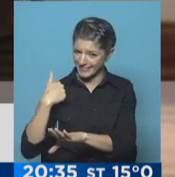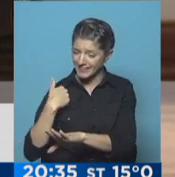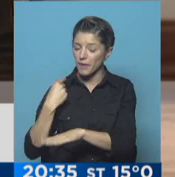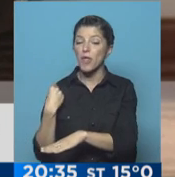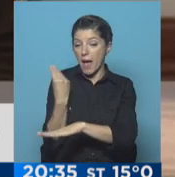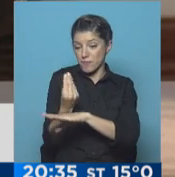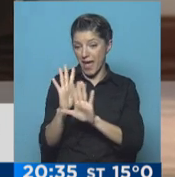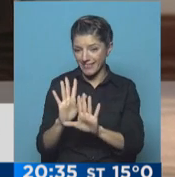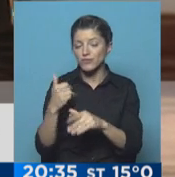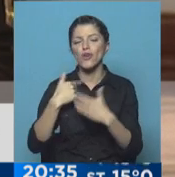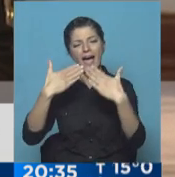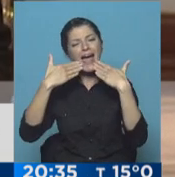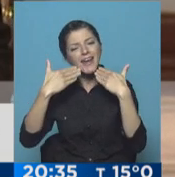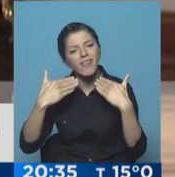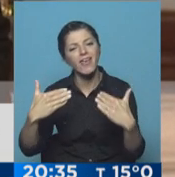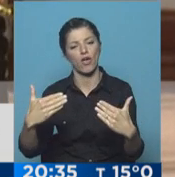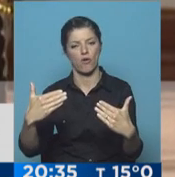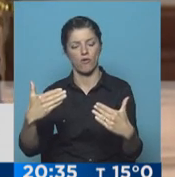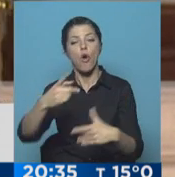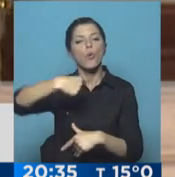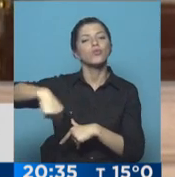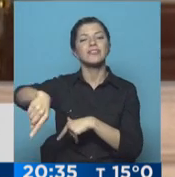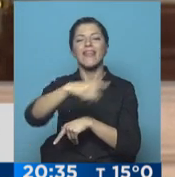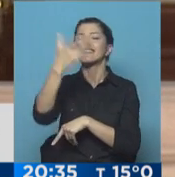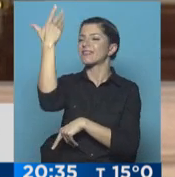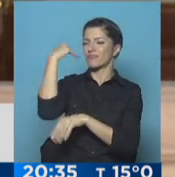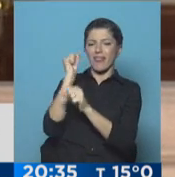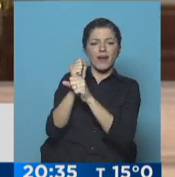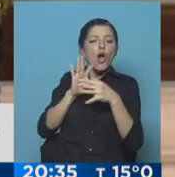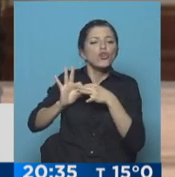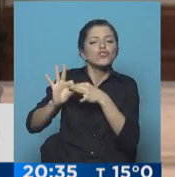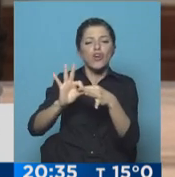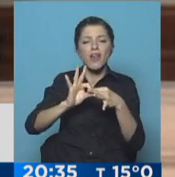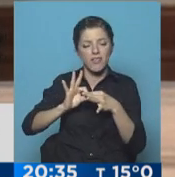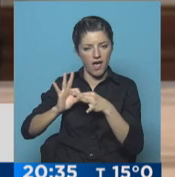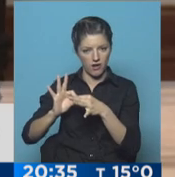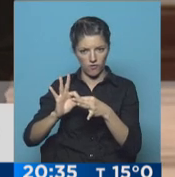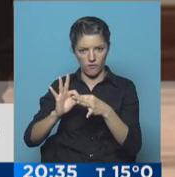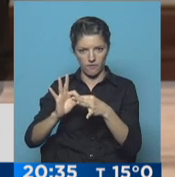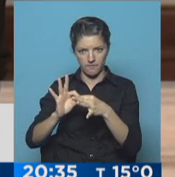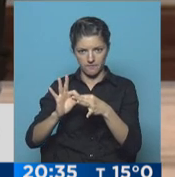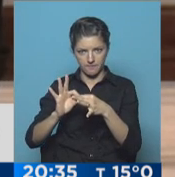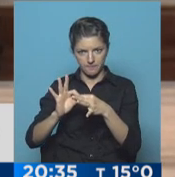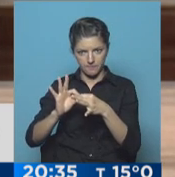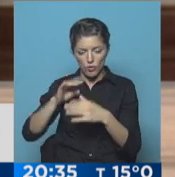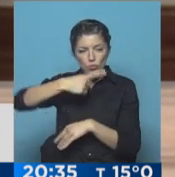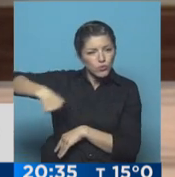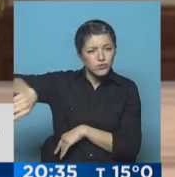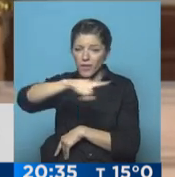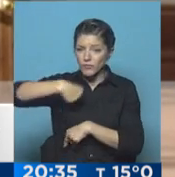las gracias por las jornadas solidarias que tuvieron todos